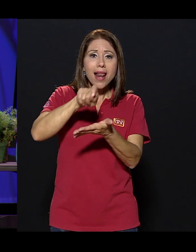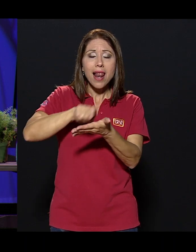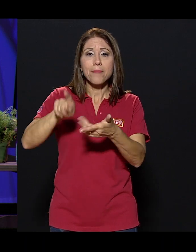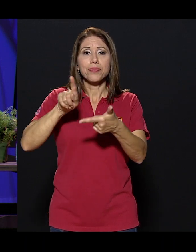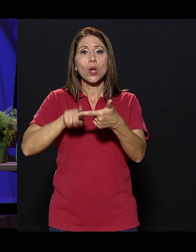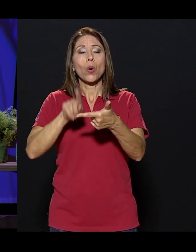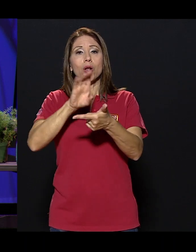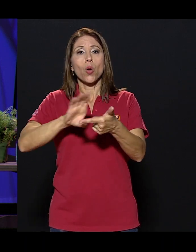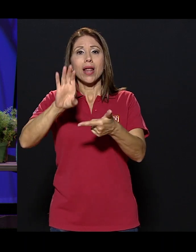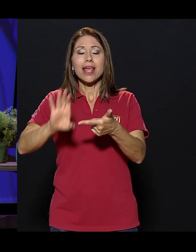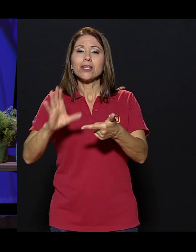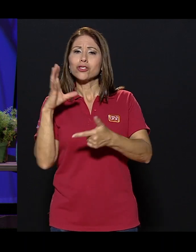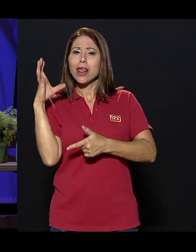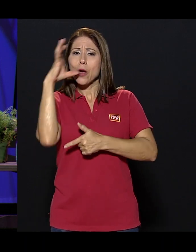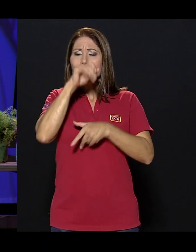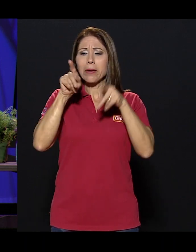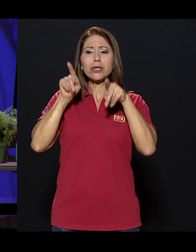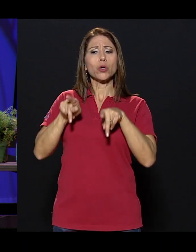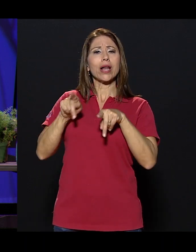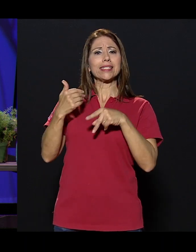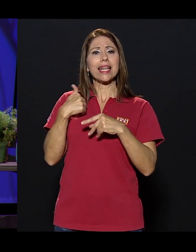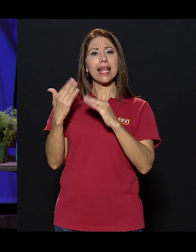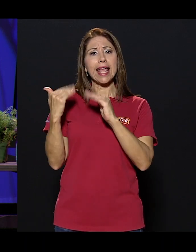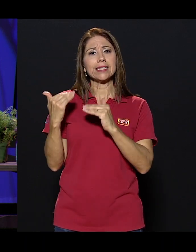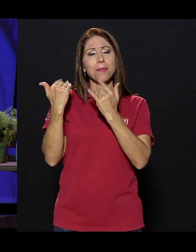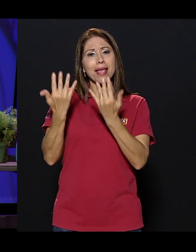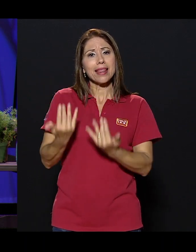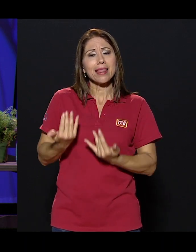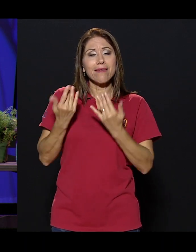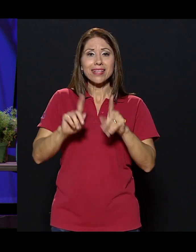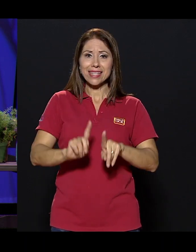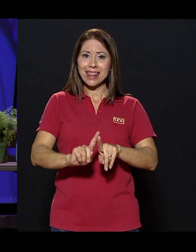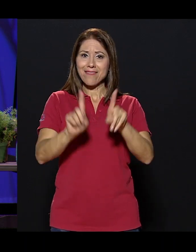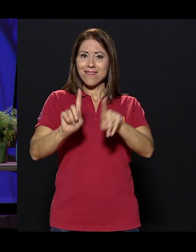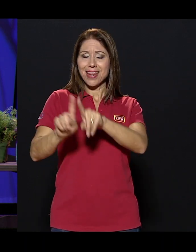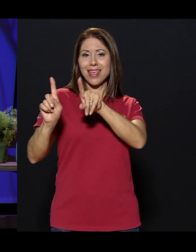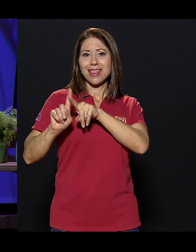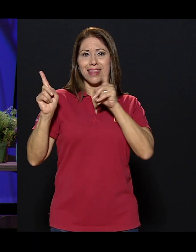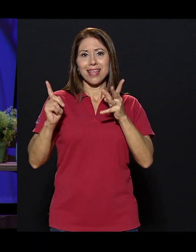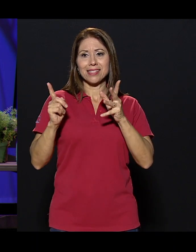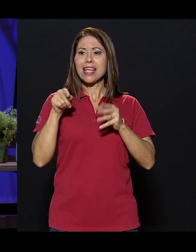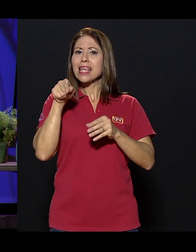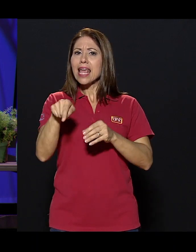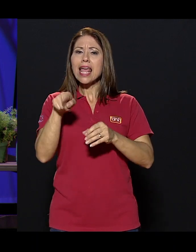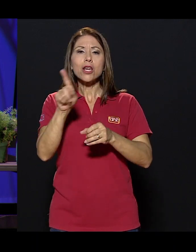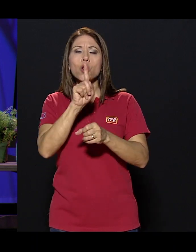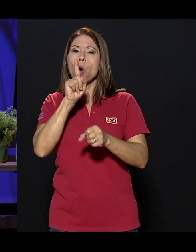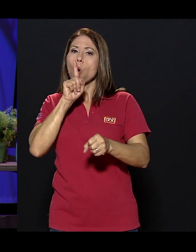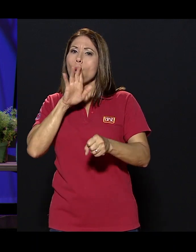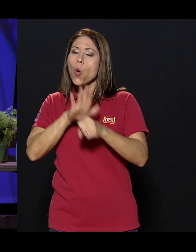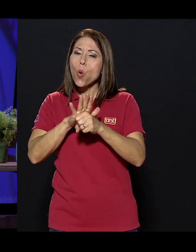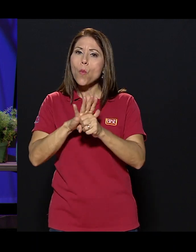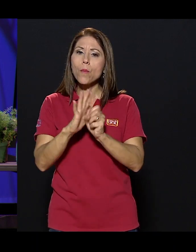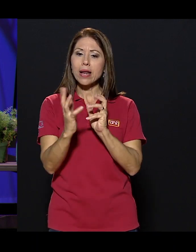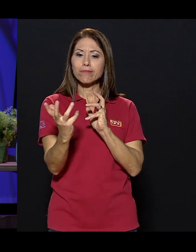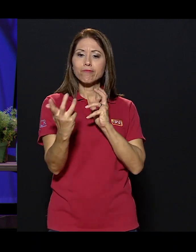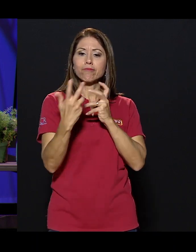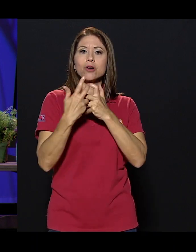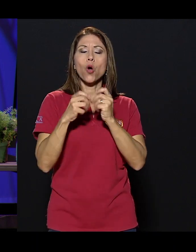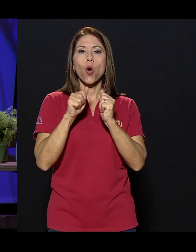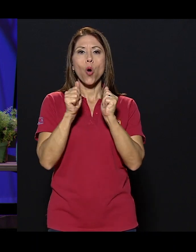colegio, encuentra que las expectativas son completamente diferentes y que uno además no cumple con ningún